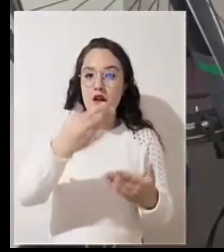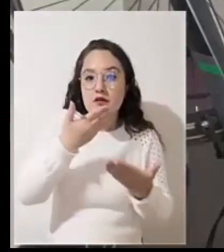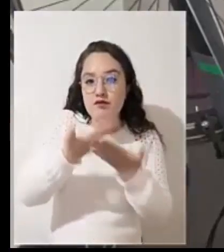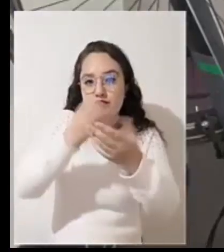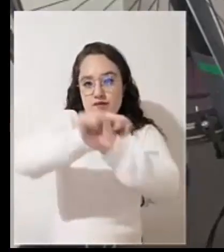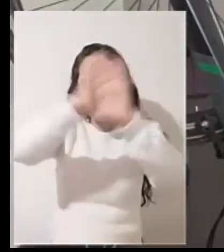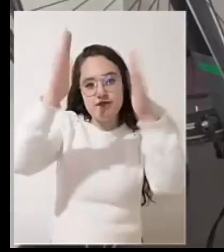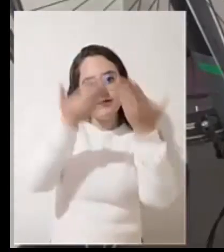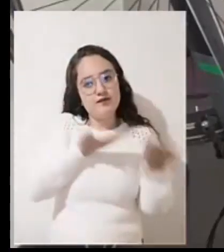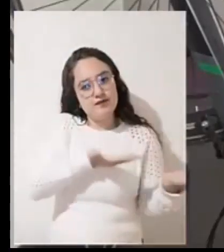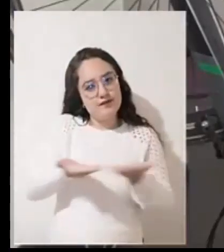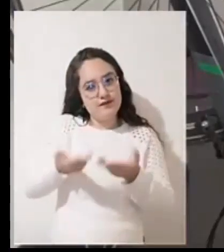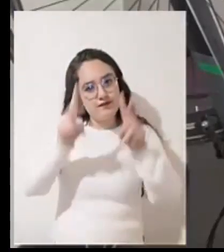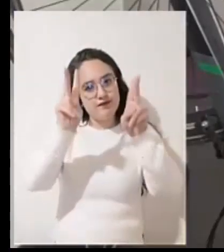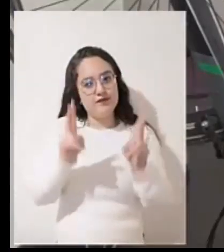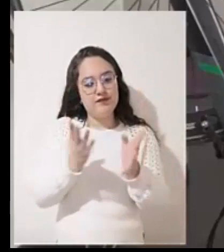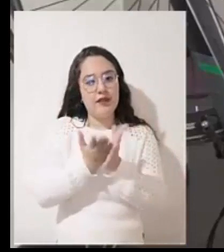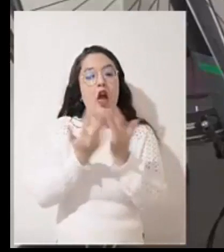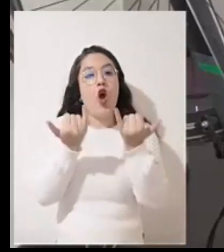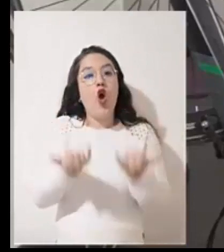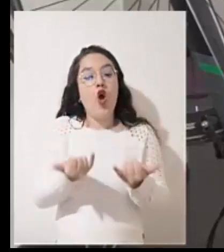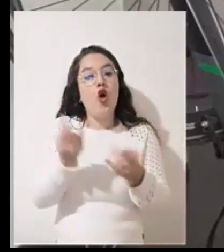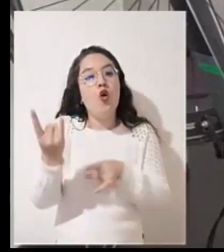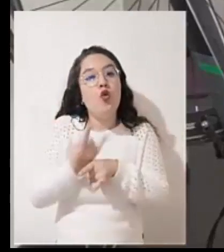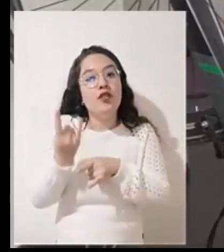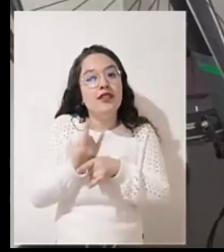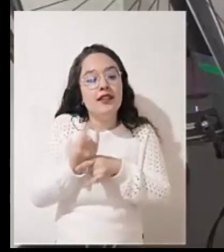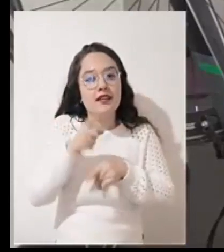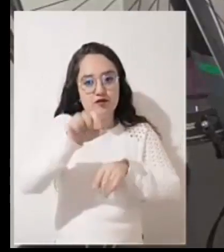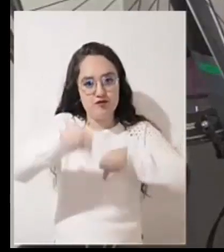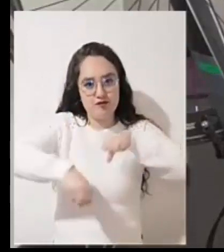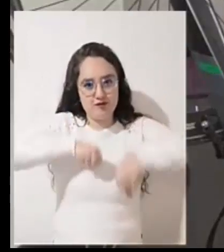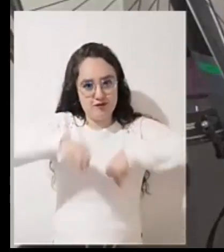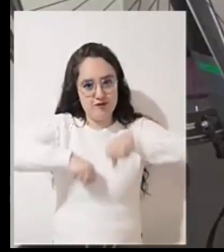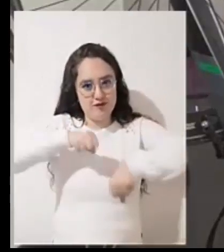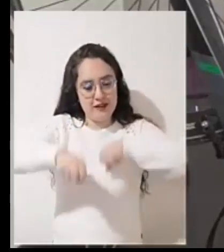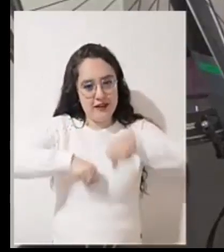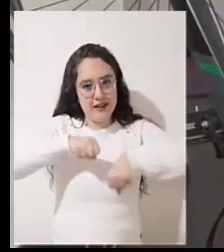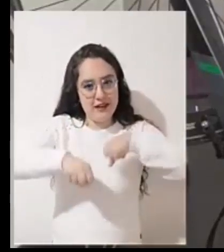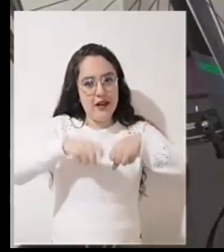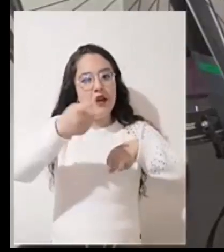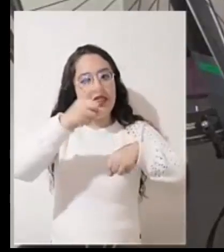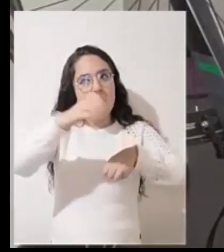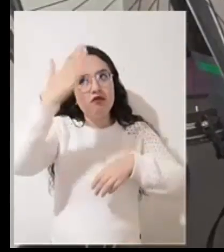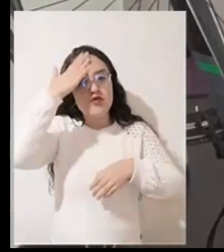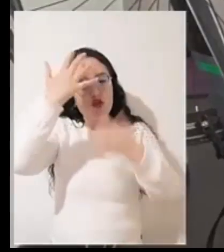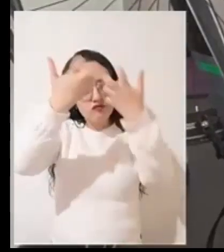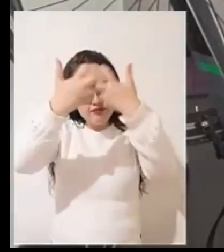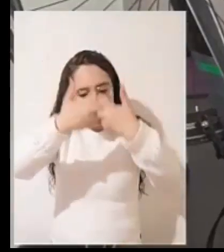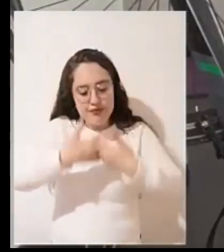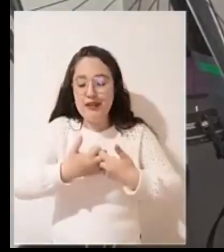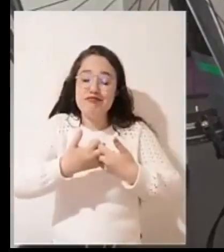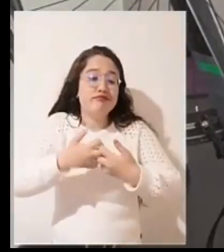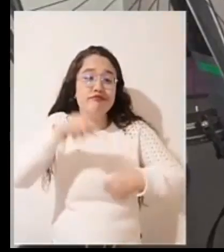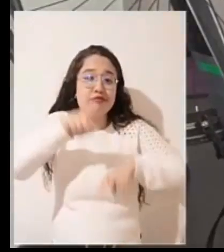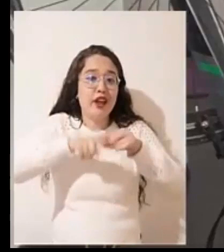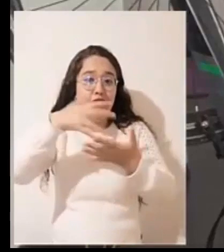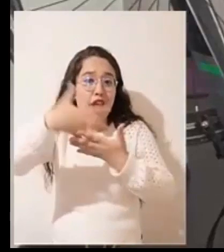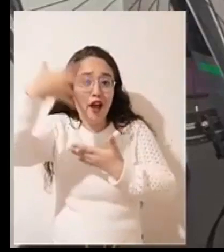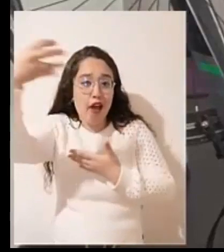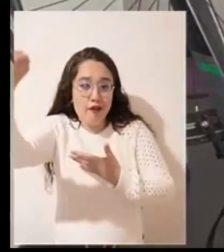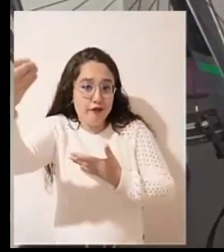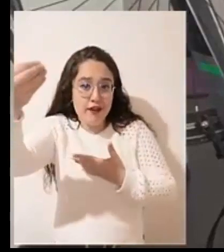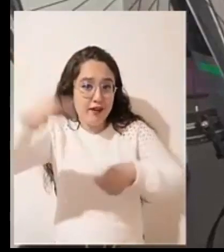Buen día, apreciados estudiantes. El día de hoy vamos a utilizar la bicicleta como excusa para aprender sobre mecanismos, ya que no la podemos